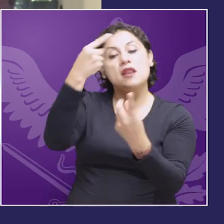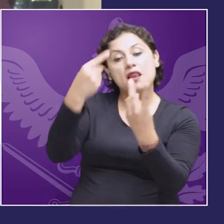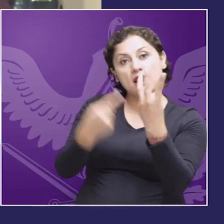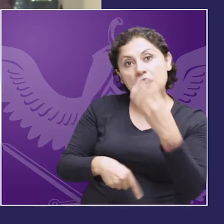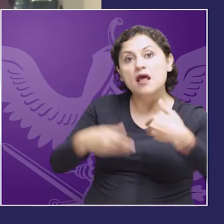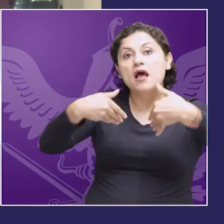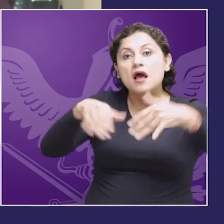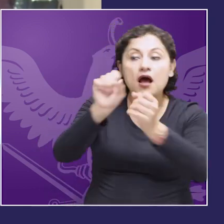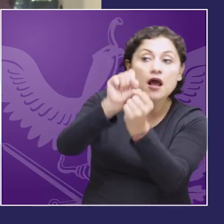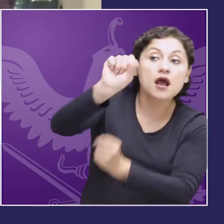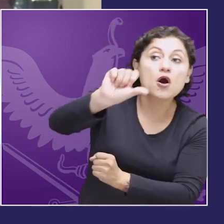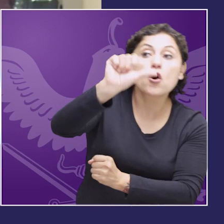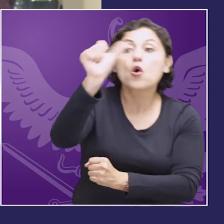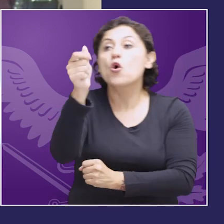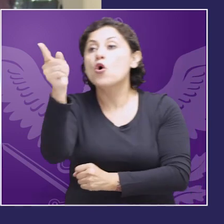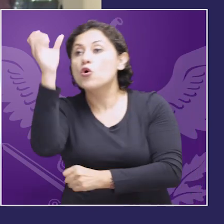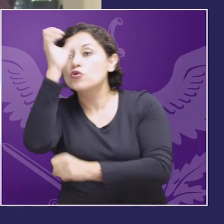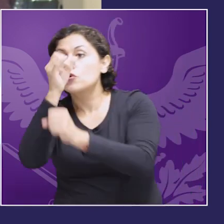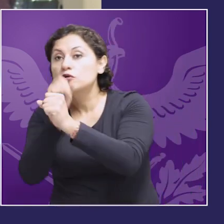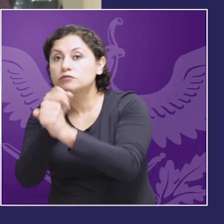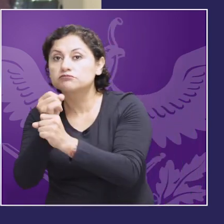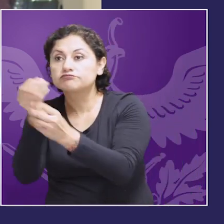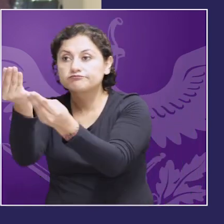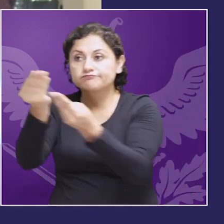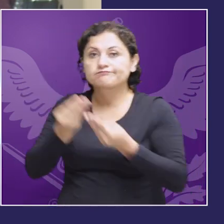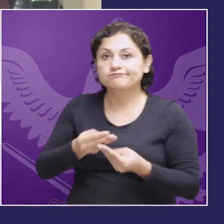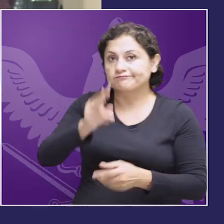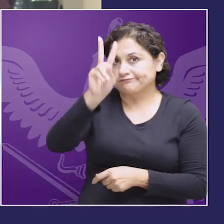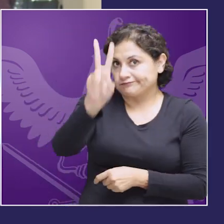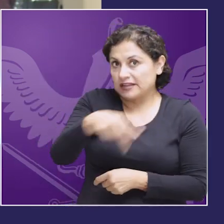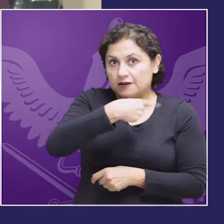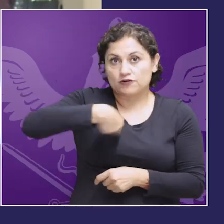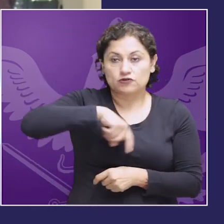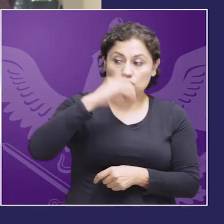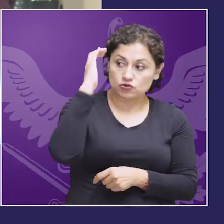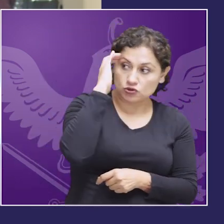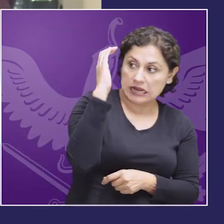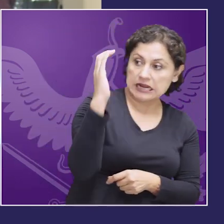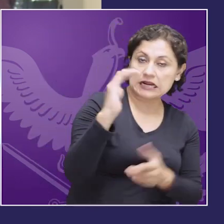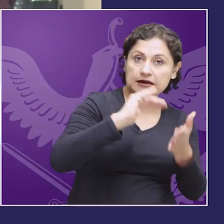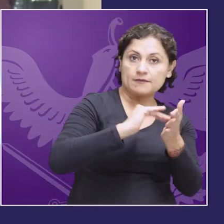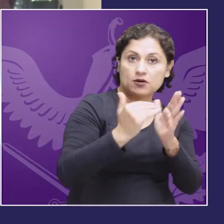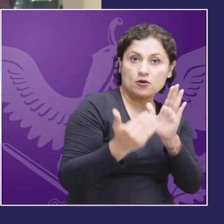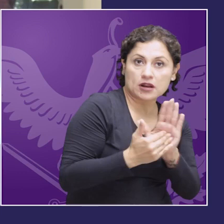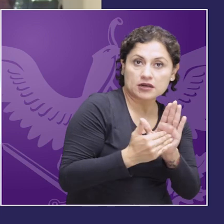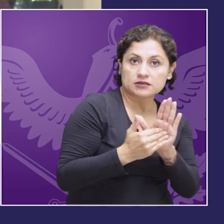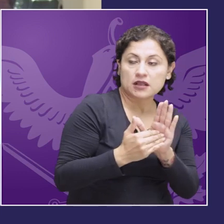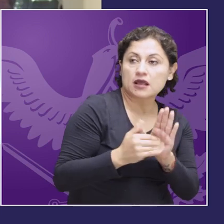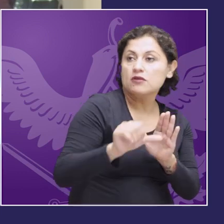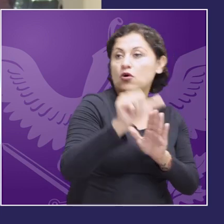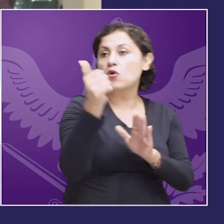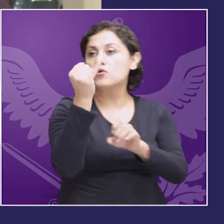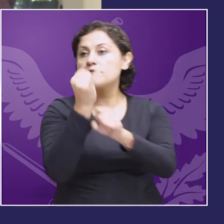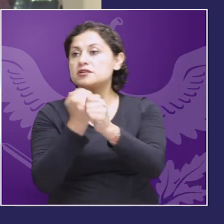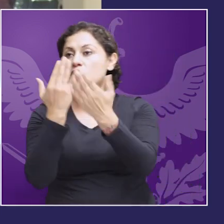hay forma de entender crimen organizado si yo no tengo pericias, si no tengo investigación específica. Y